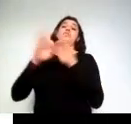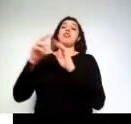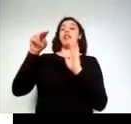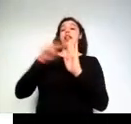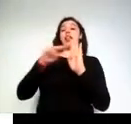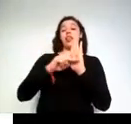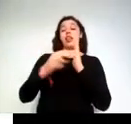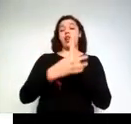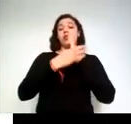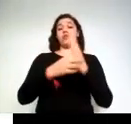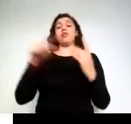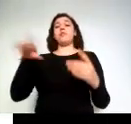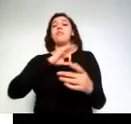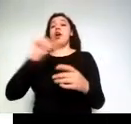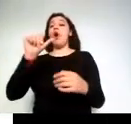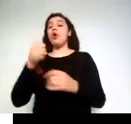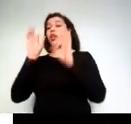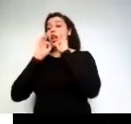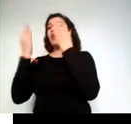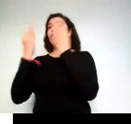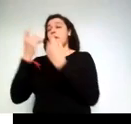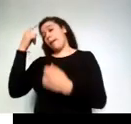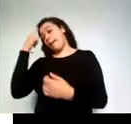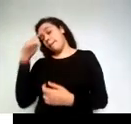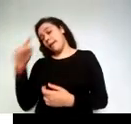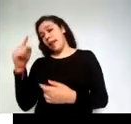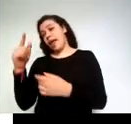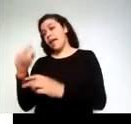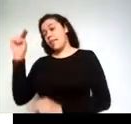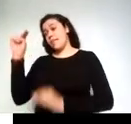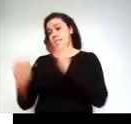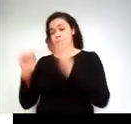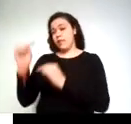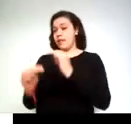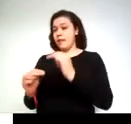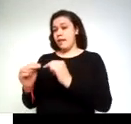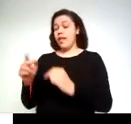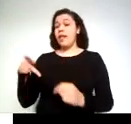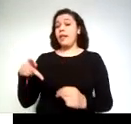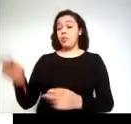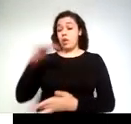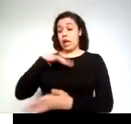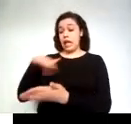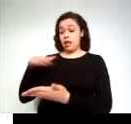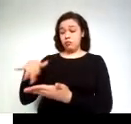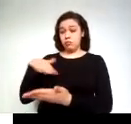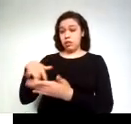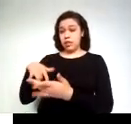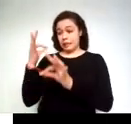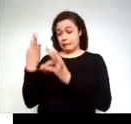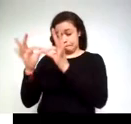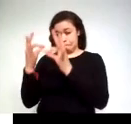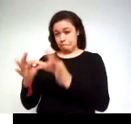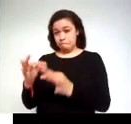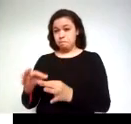que puedes ocupar algún otro mecanismo para medirlo, pero si la leen, las especificaciones para ellos